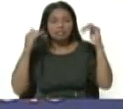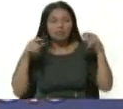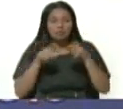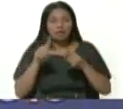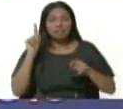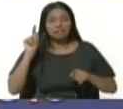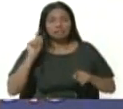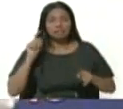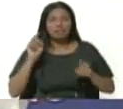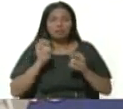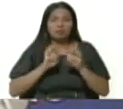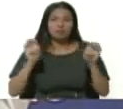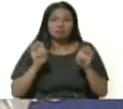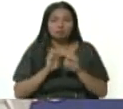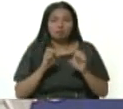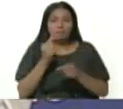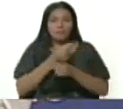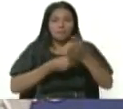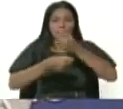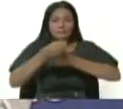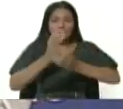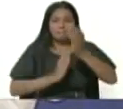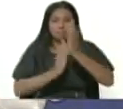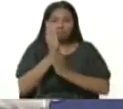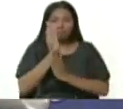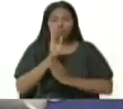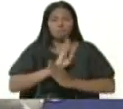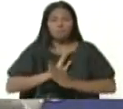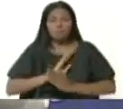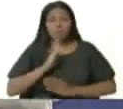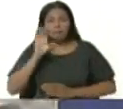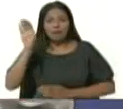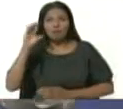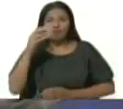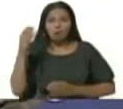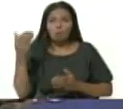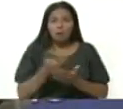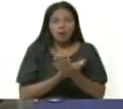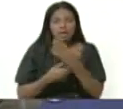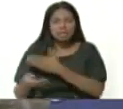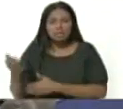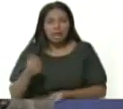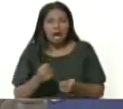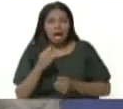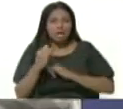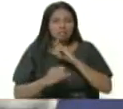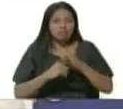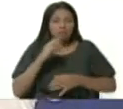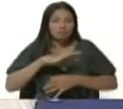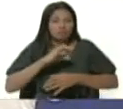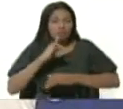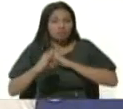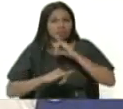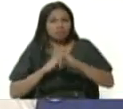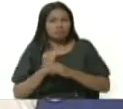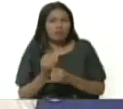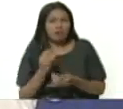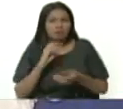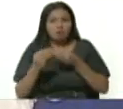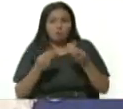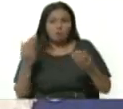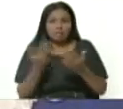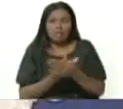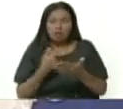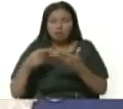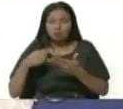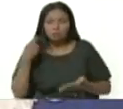La educación es columna vertebral de un país. ¿Cómo le van a quitar los recursos al Fondo Monetario Internacional? El Fondo Monetario Internacional